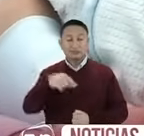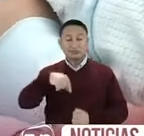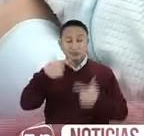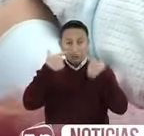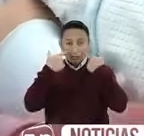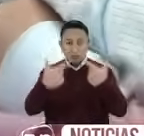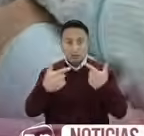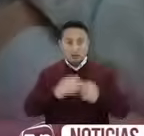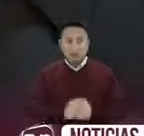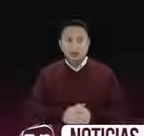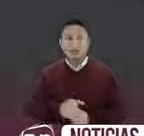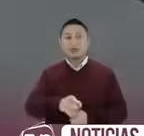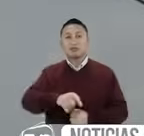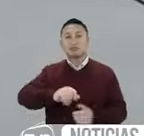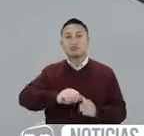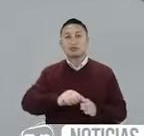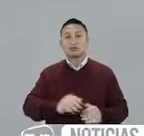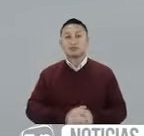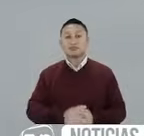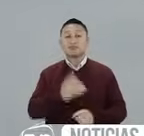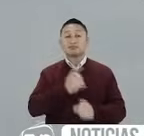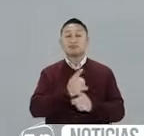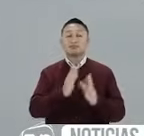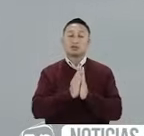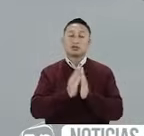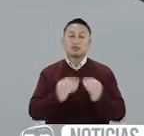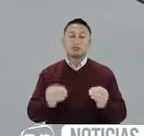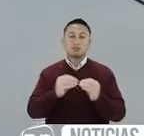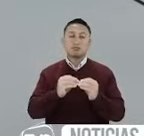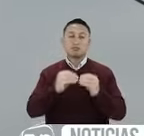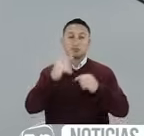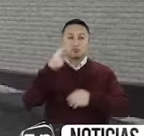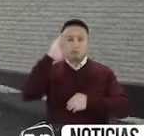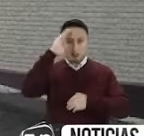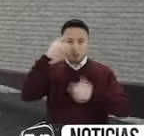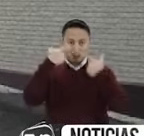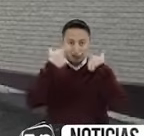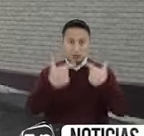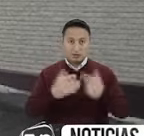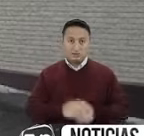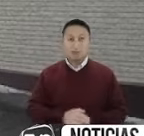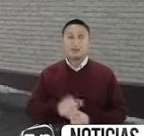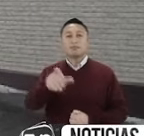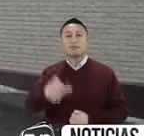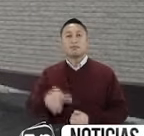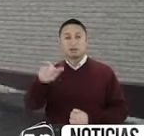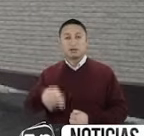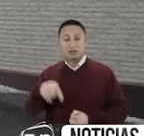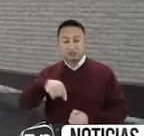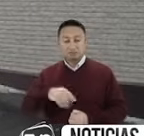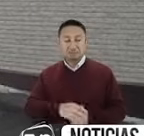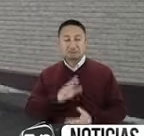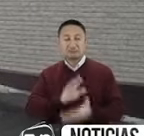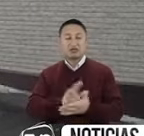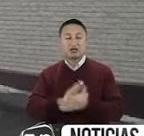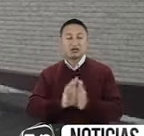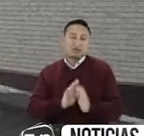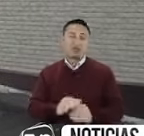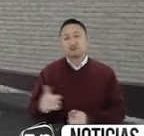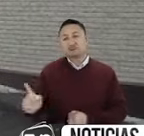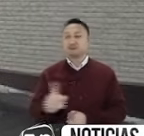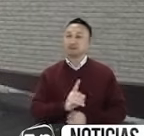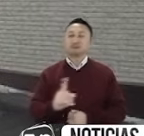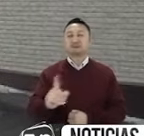las puertas. Piden por eso que se refuerce la seguridad en la zona, pues los delincuentes caminan como si fuesen los mismos dueños de